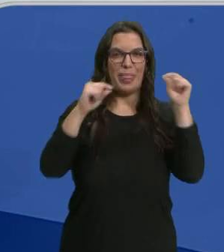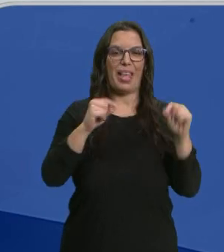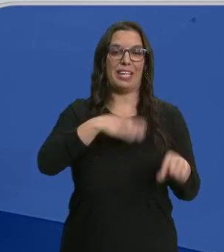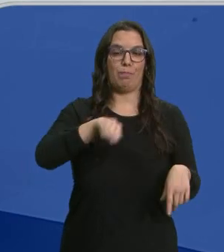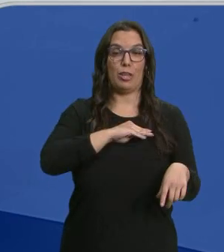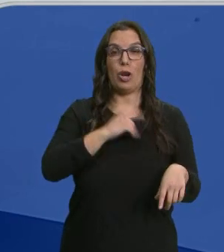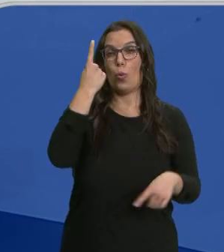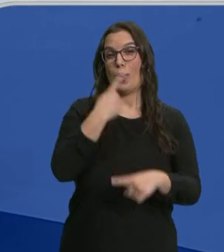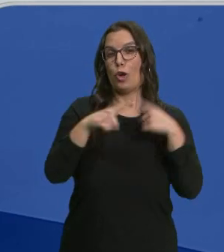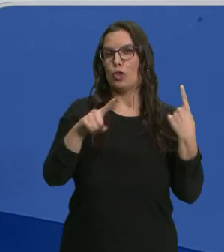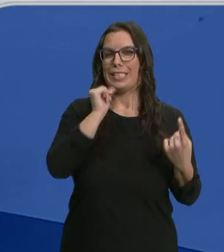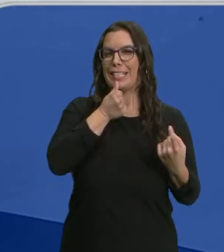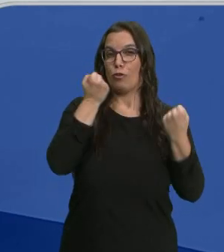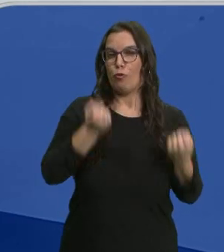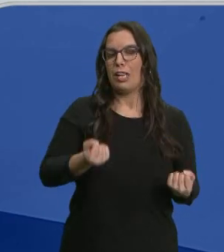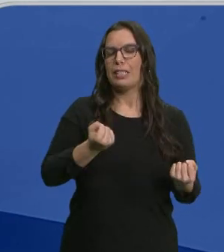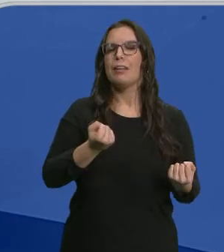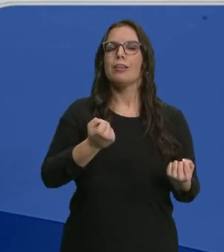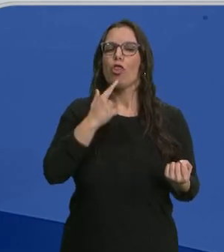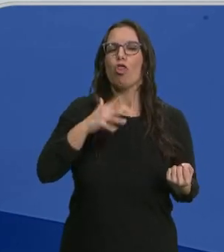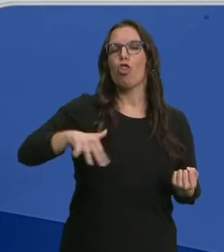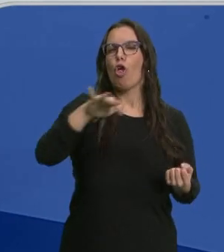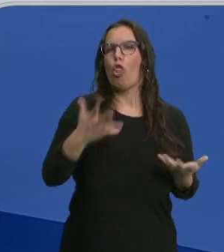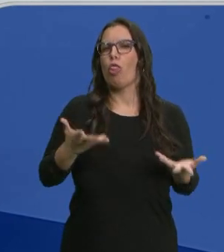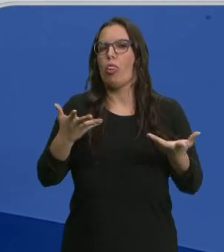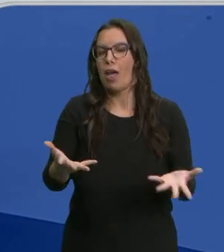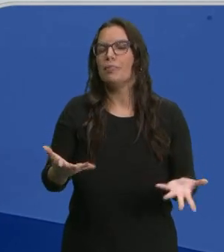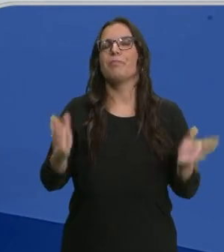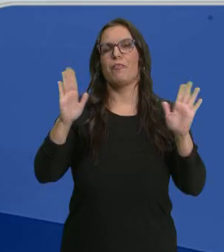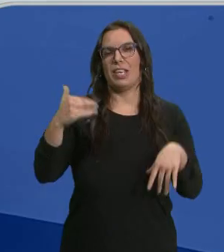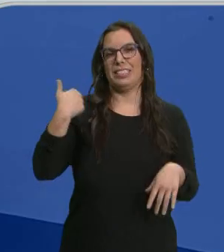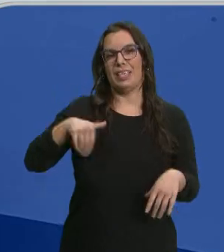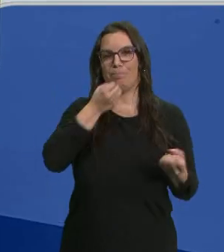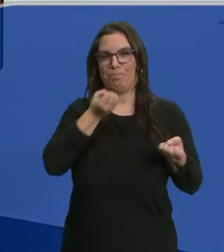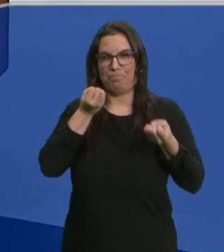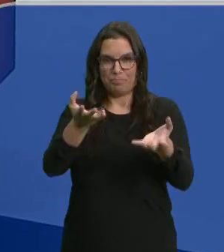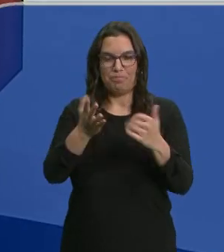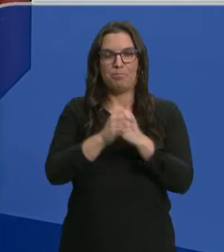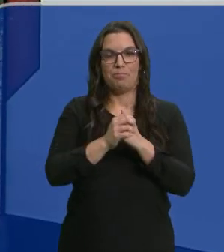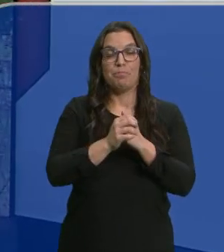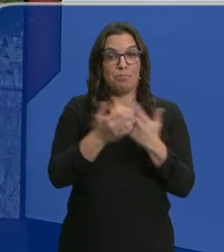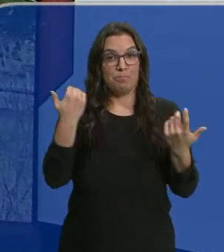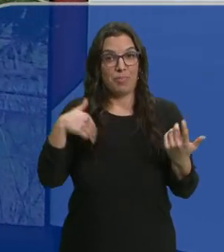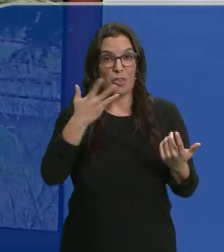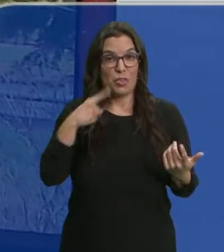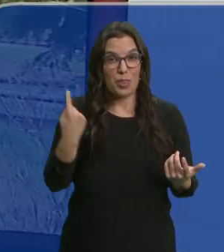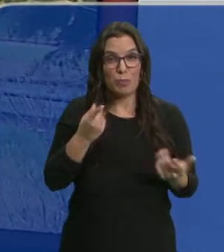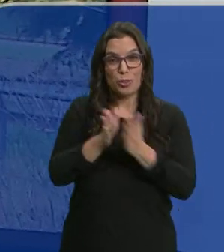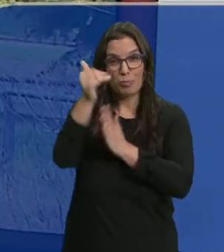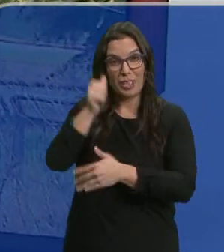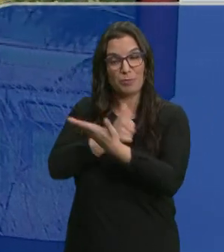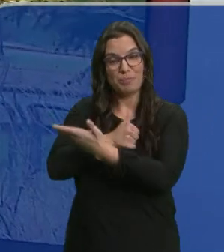más secretismo era el espacio físico que albergaría la agencia. Roberto Núñez, y ya lo